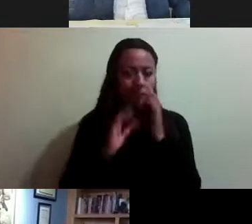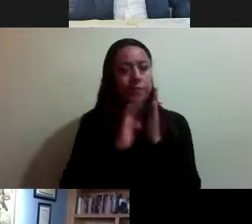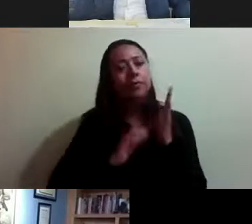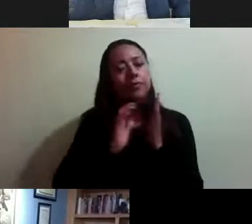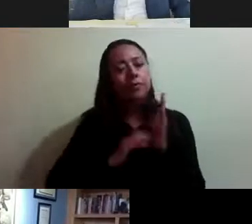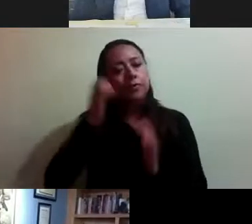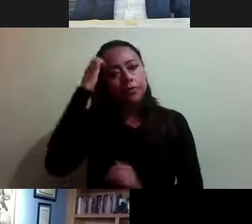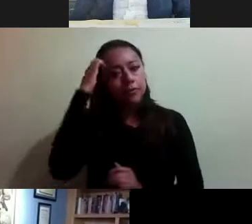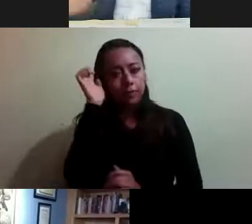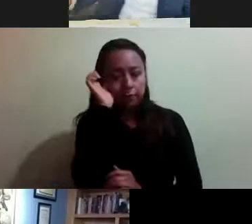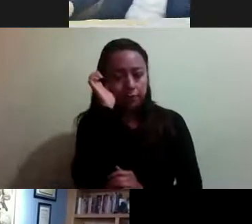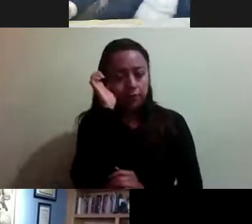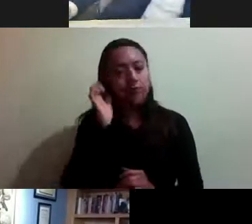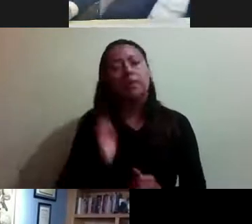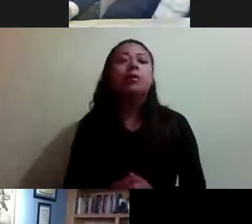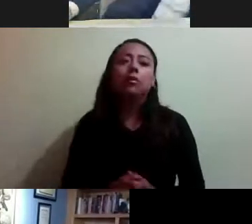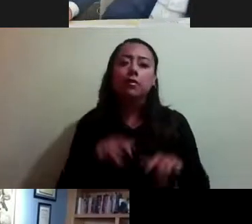Efectivamente,